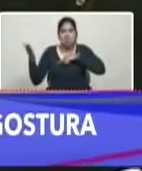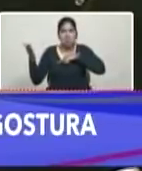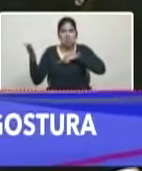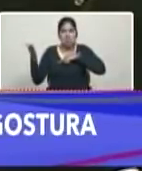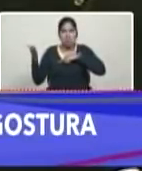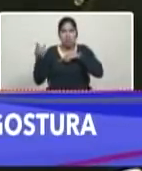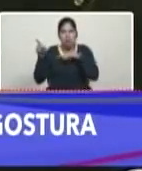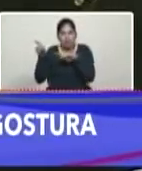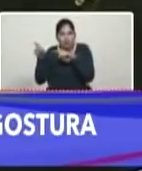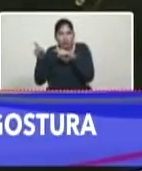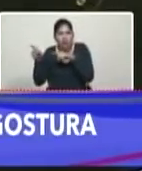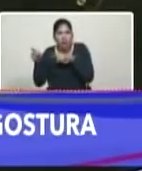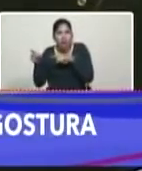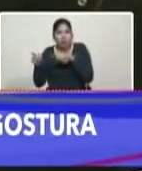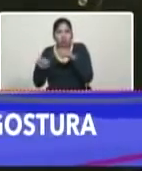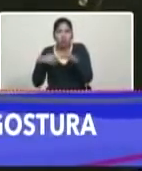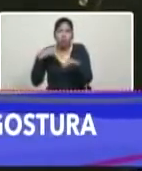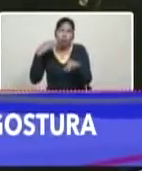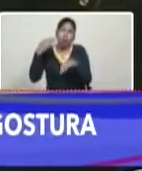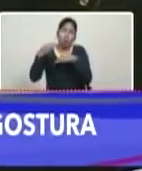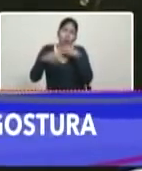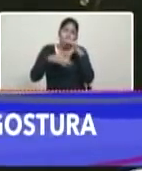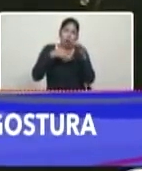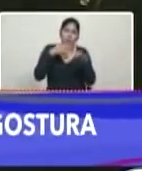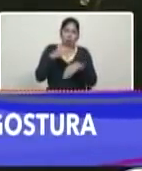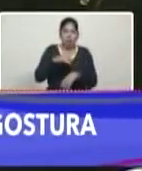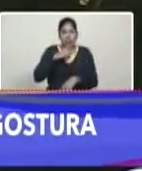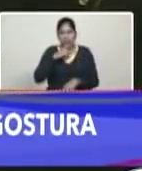Ellos han vuelto con su discurso de odio,